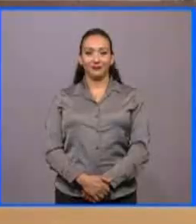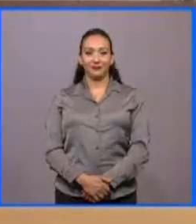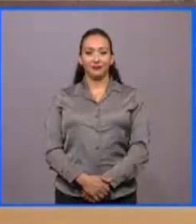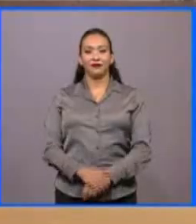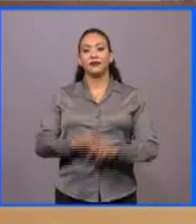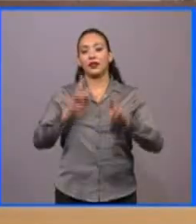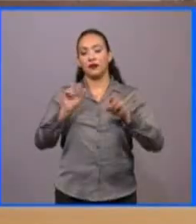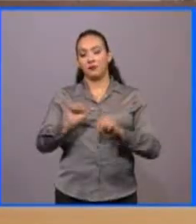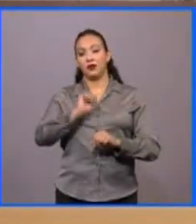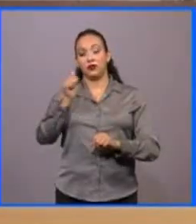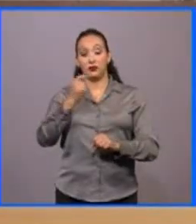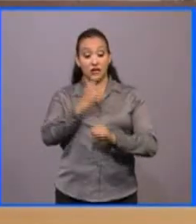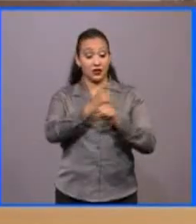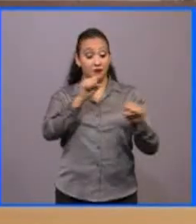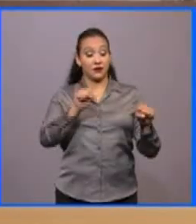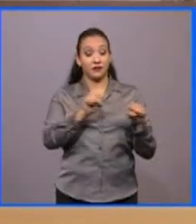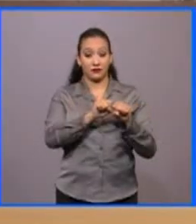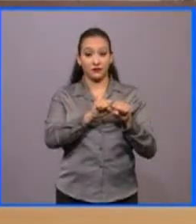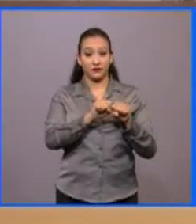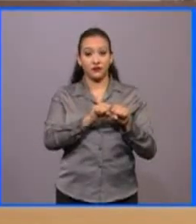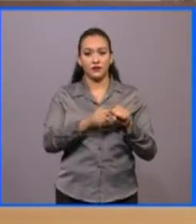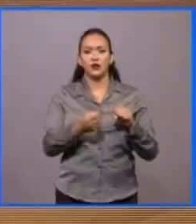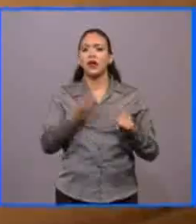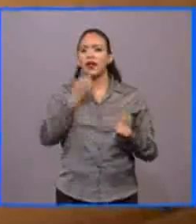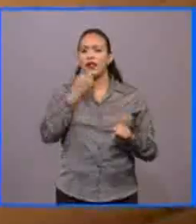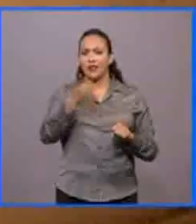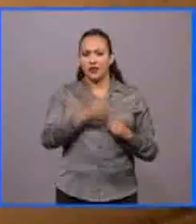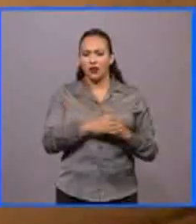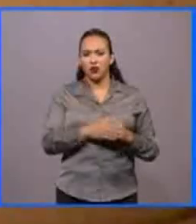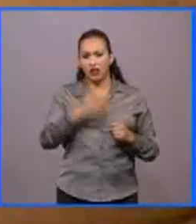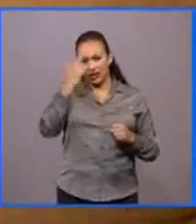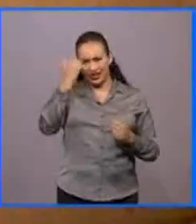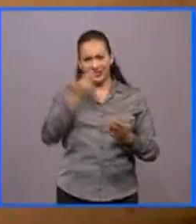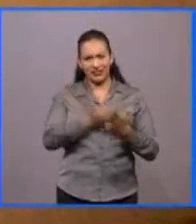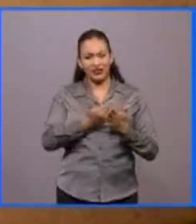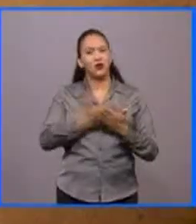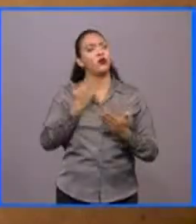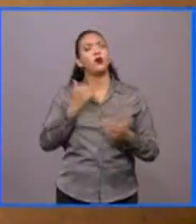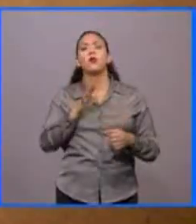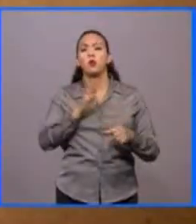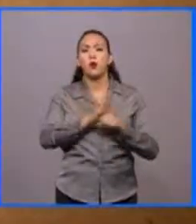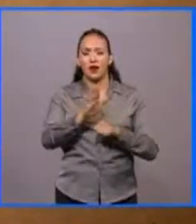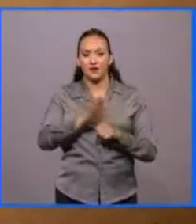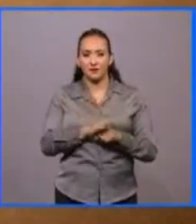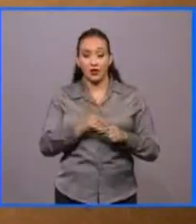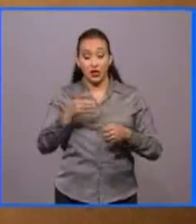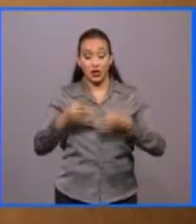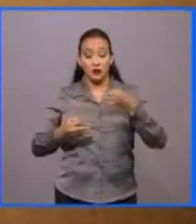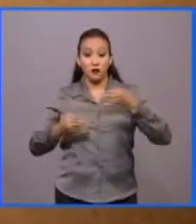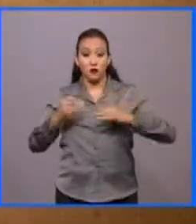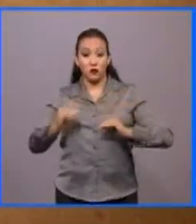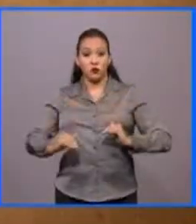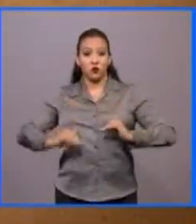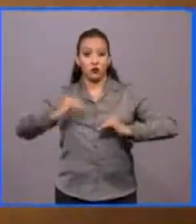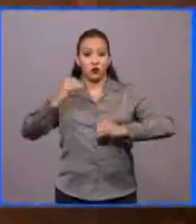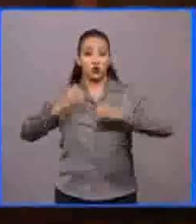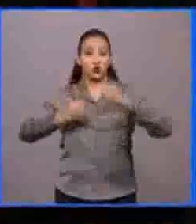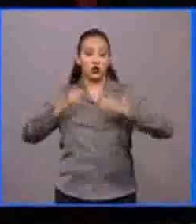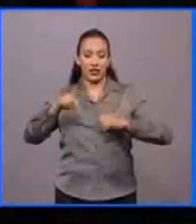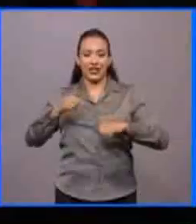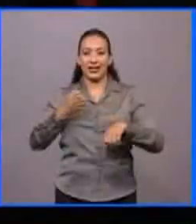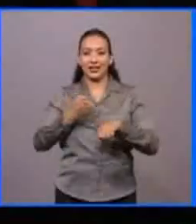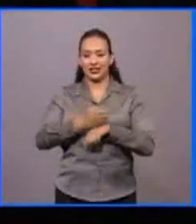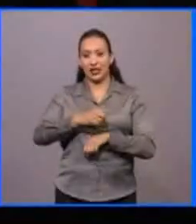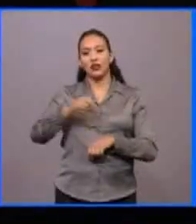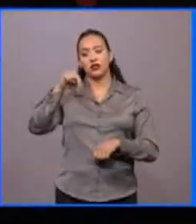Y en más temas, la primera sala de la Corte declaró infundada la controversia promovida por el Tribunal Superior de Justicia del